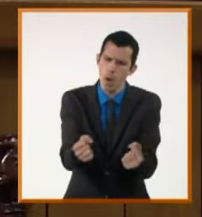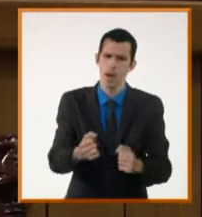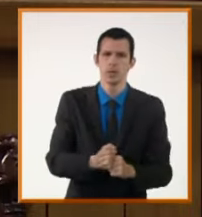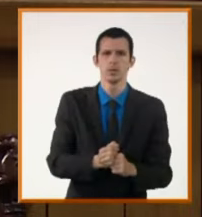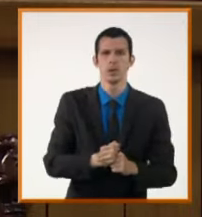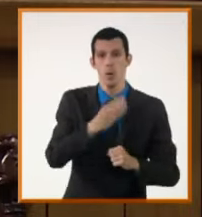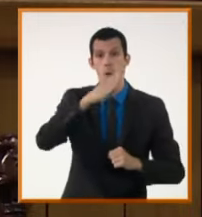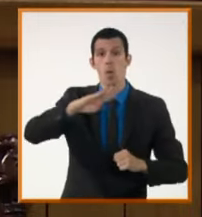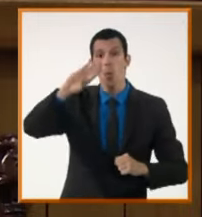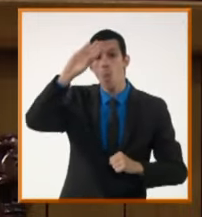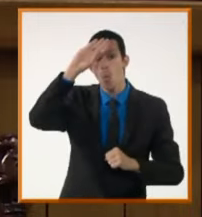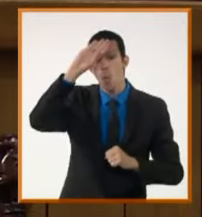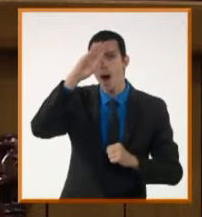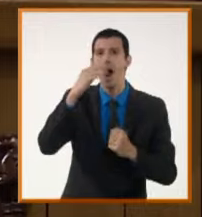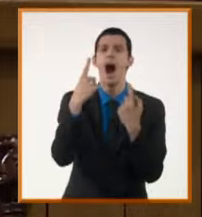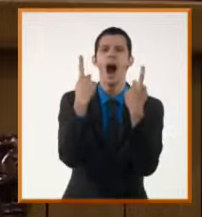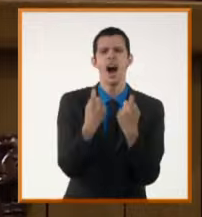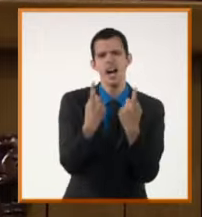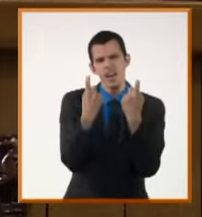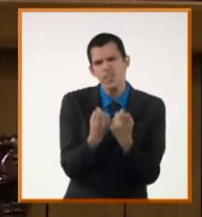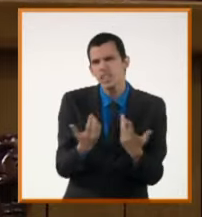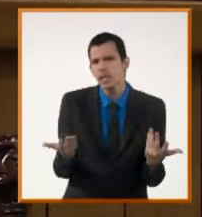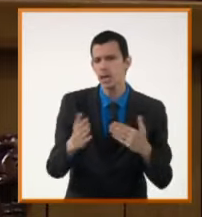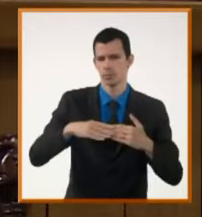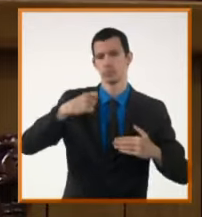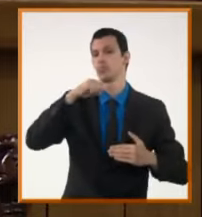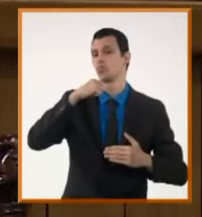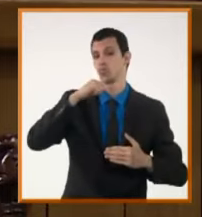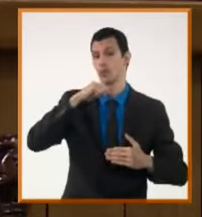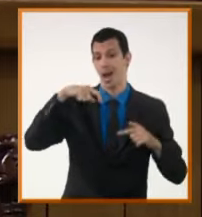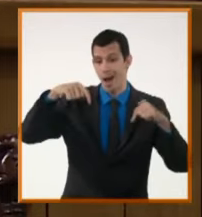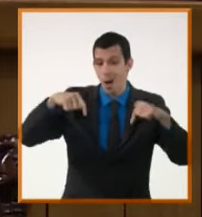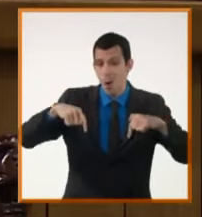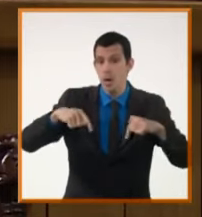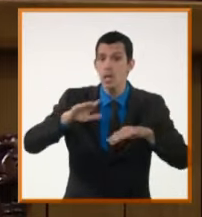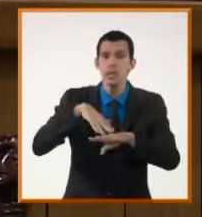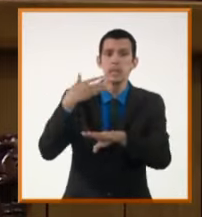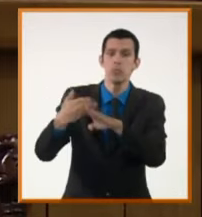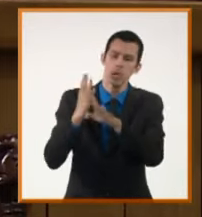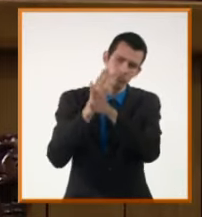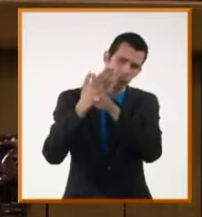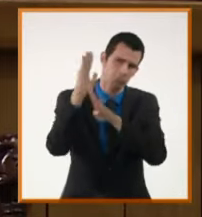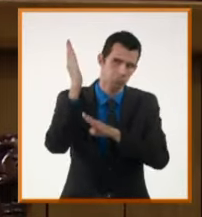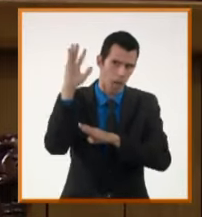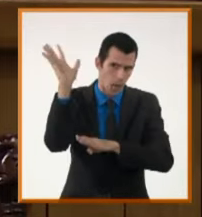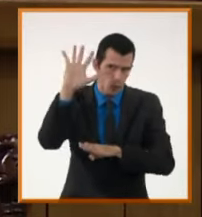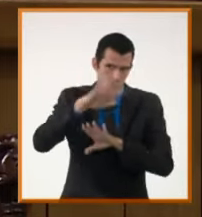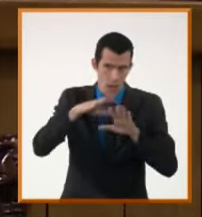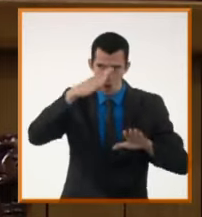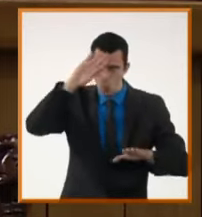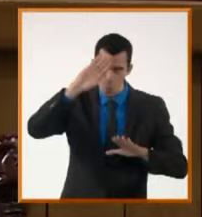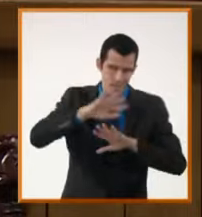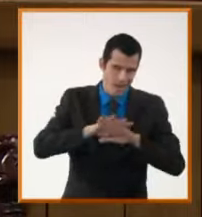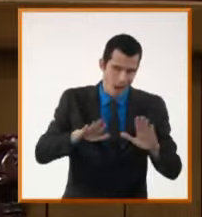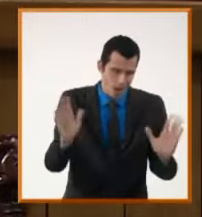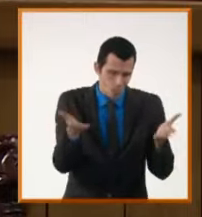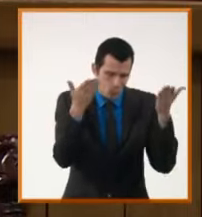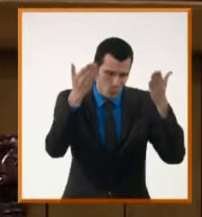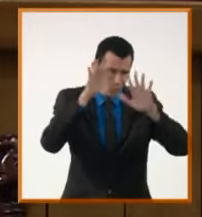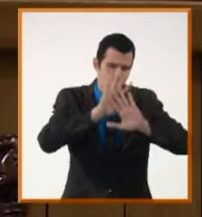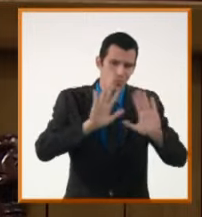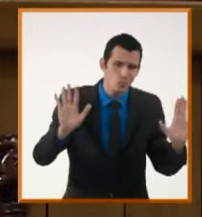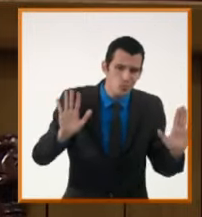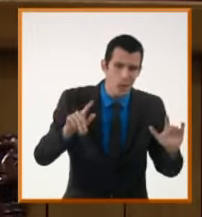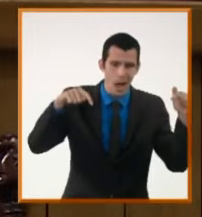comprensión, porque es el camino para poder ir saliendo a lograr esas metas, donde un día podamos decir, es el peso